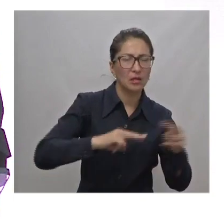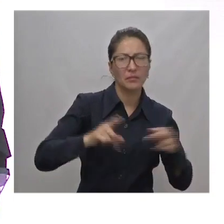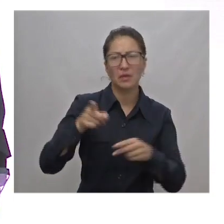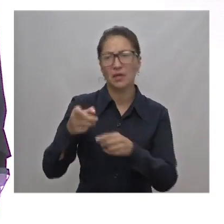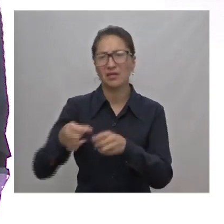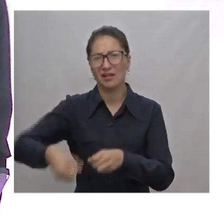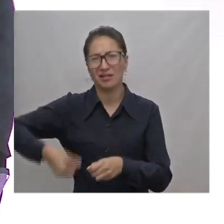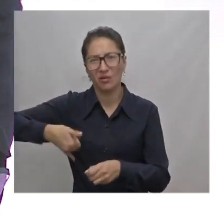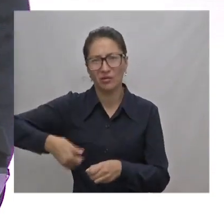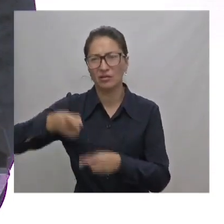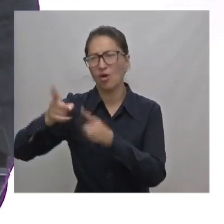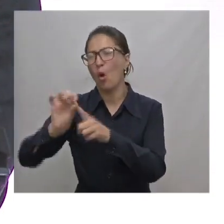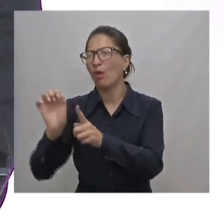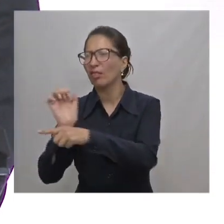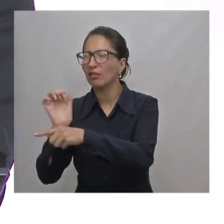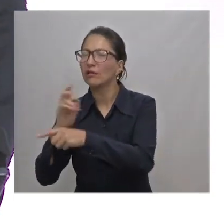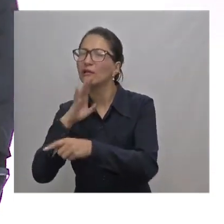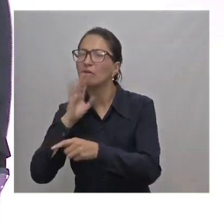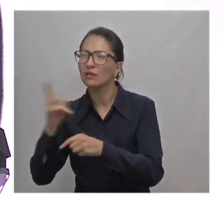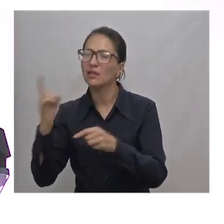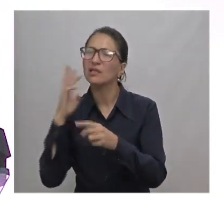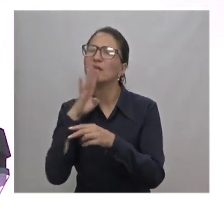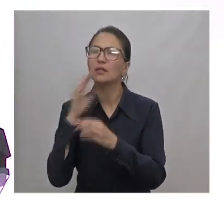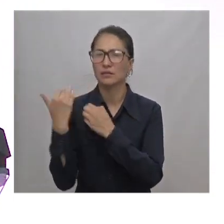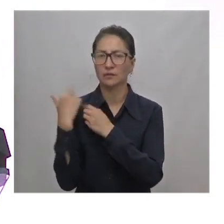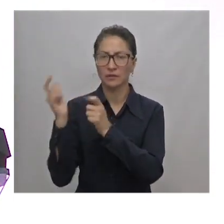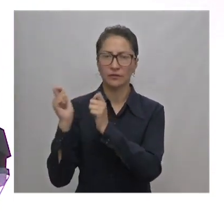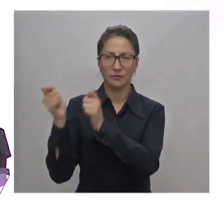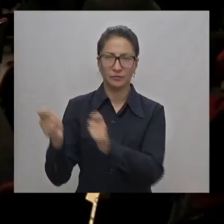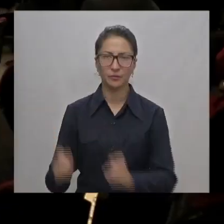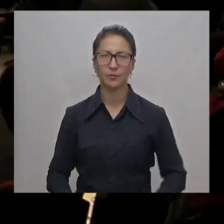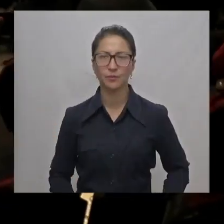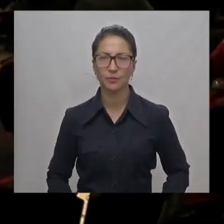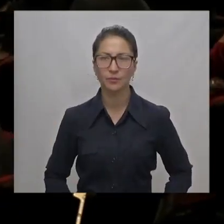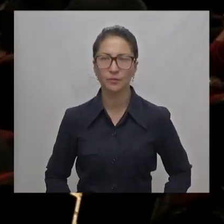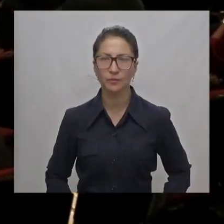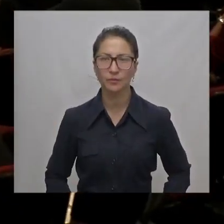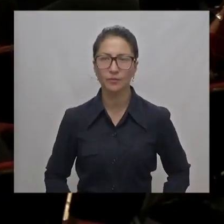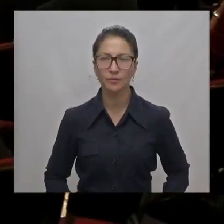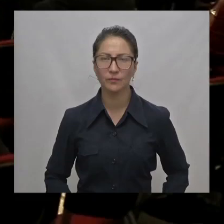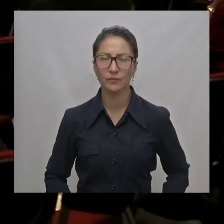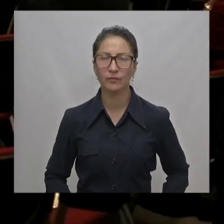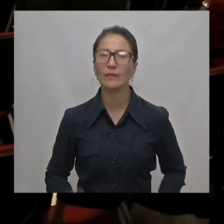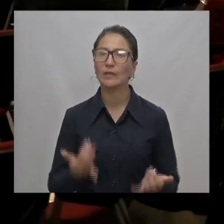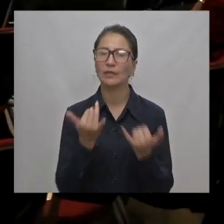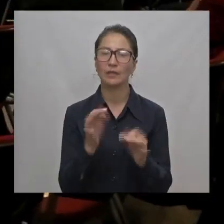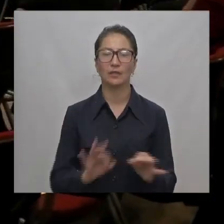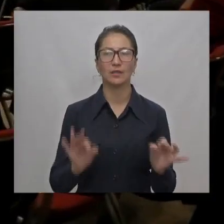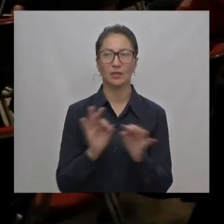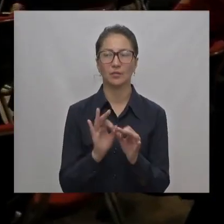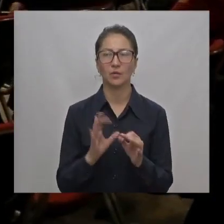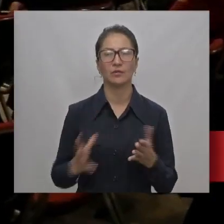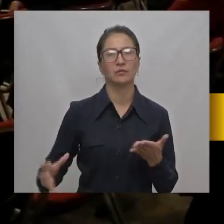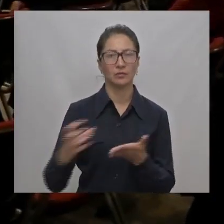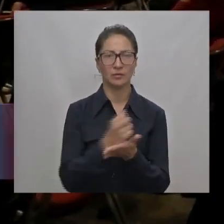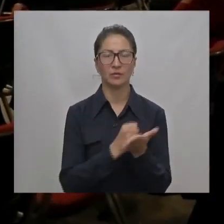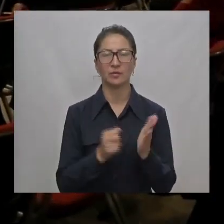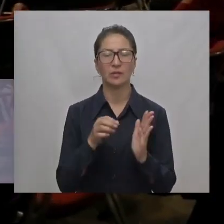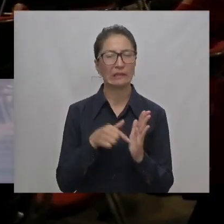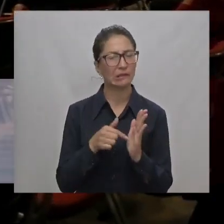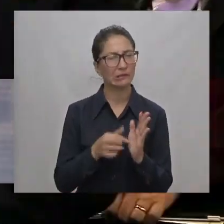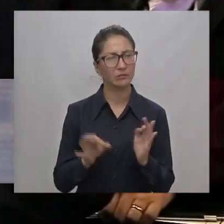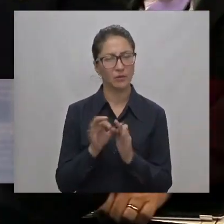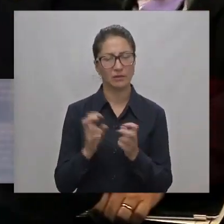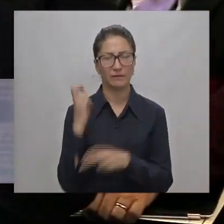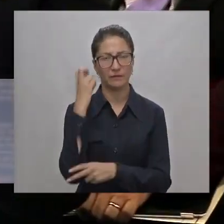contencioso administrativa o de una entidad creada para este fin. Asimismo, Maya aseguró que es necesario unificar el ejercicio del